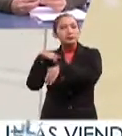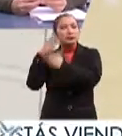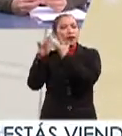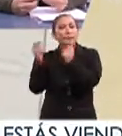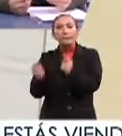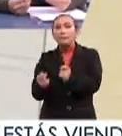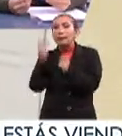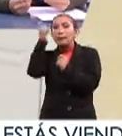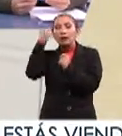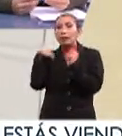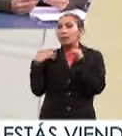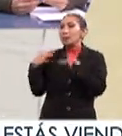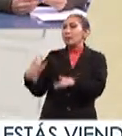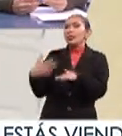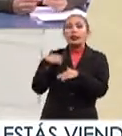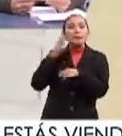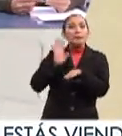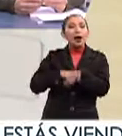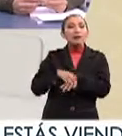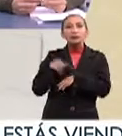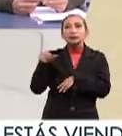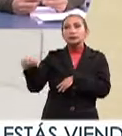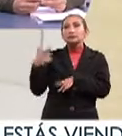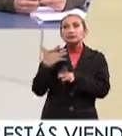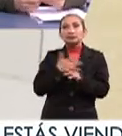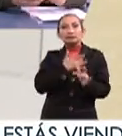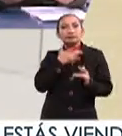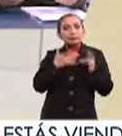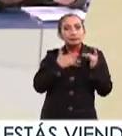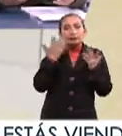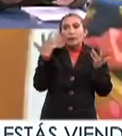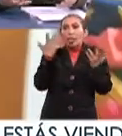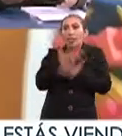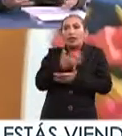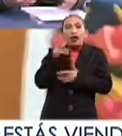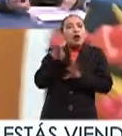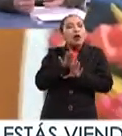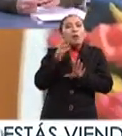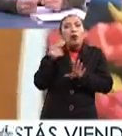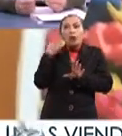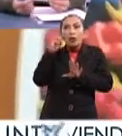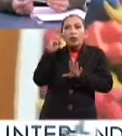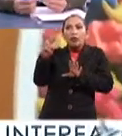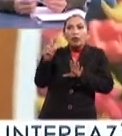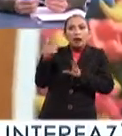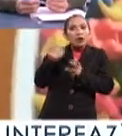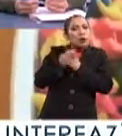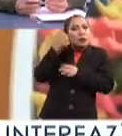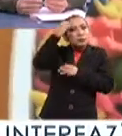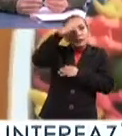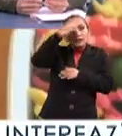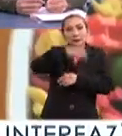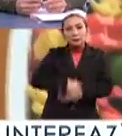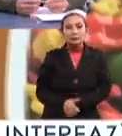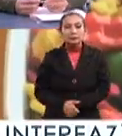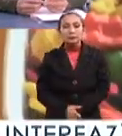tu primera impresión? ¿Qué fue lo que más te causó sorpresa? ¿Cómo recibiste esa nueva